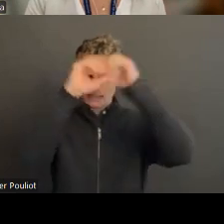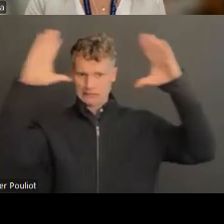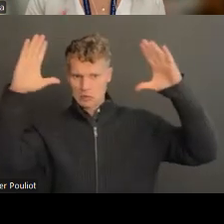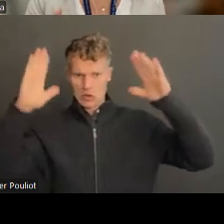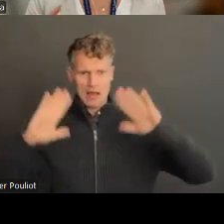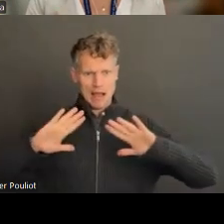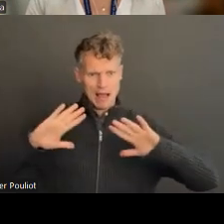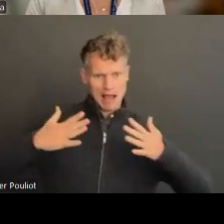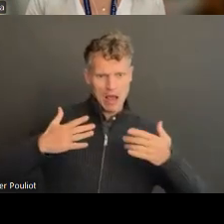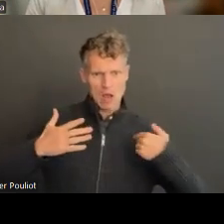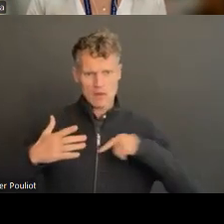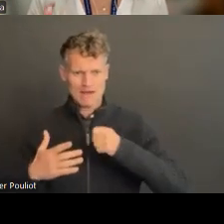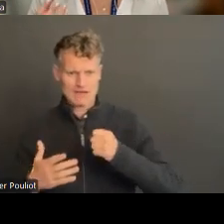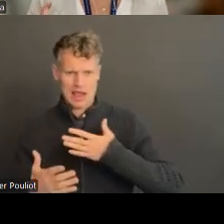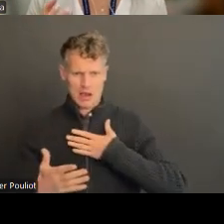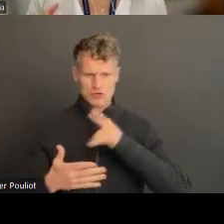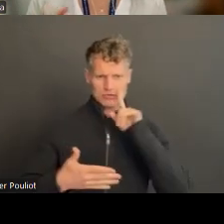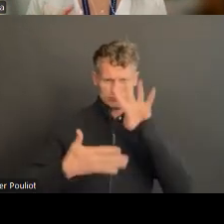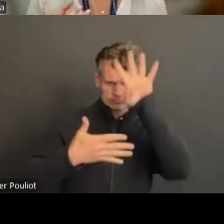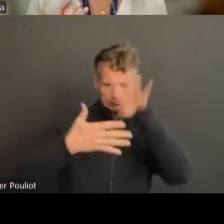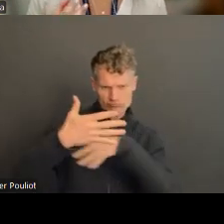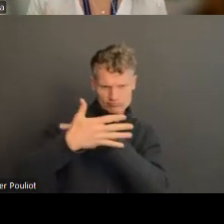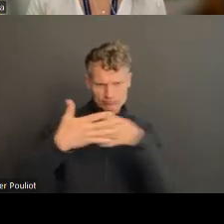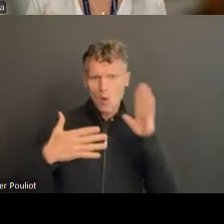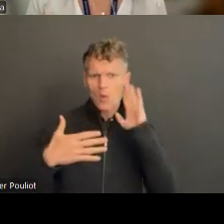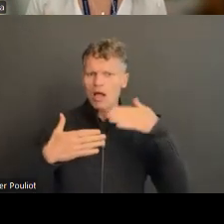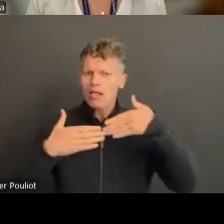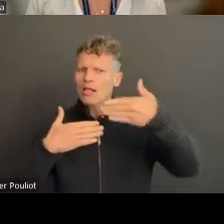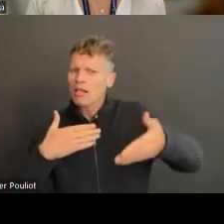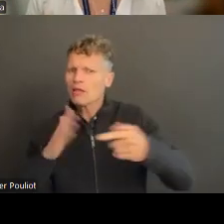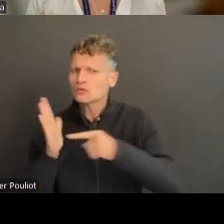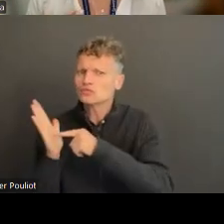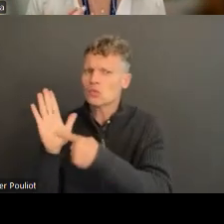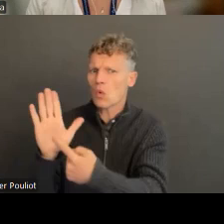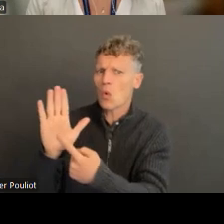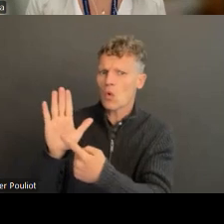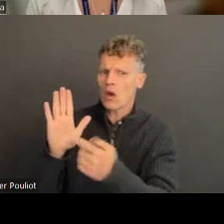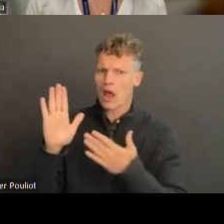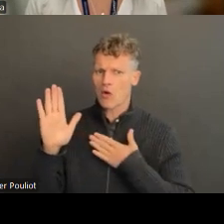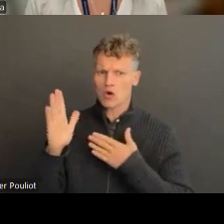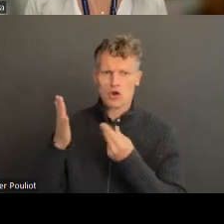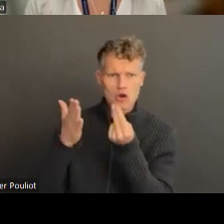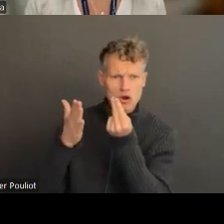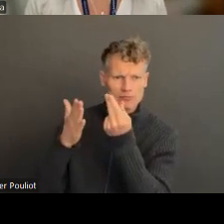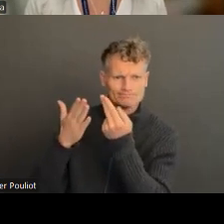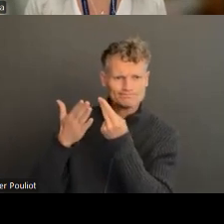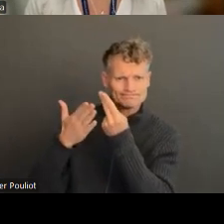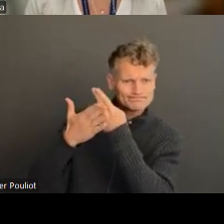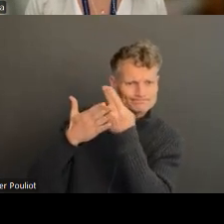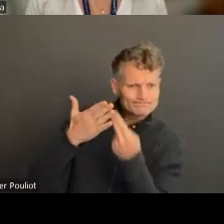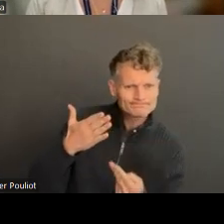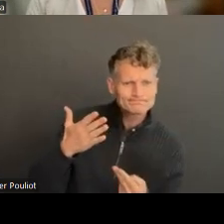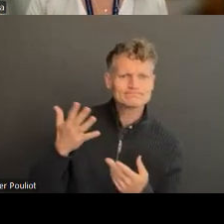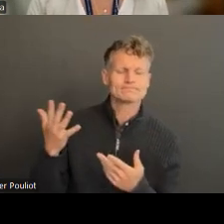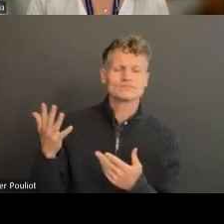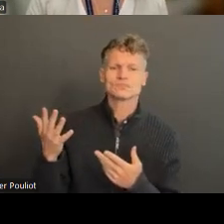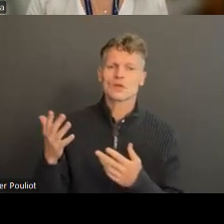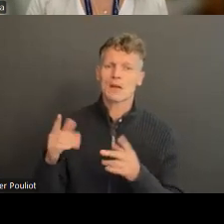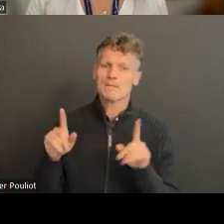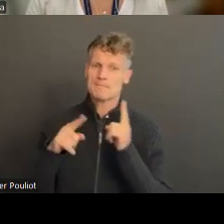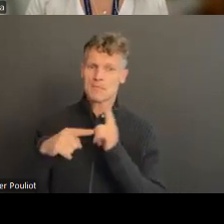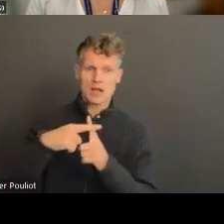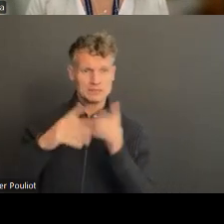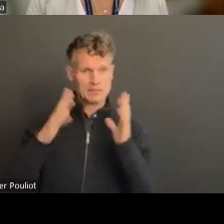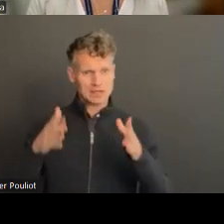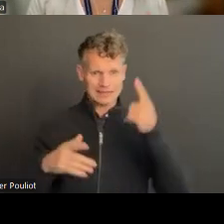y considerar si es que existen estas determinantes sociales, este enfoque de equidad o enfoques